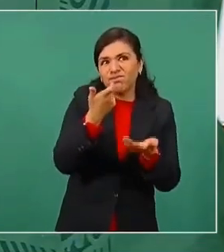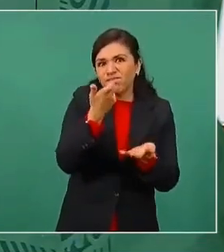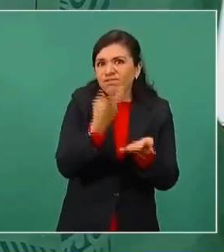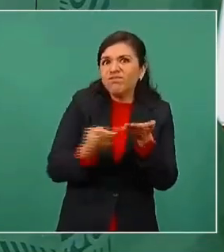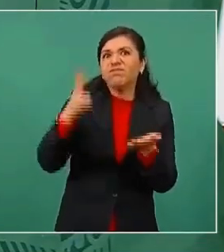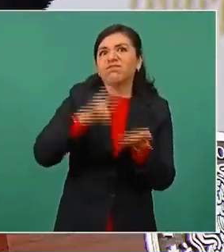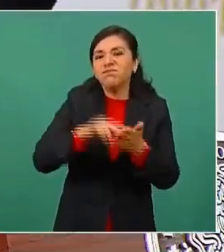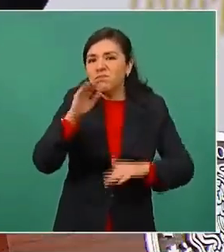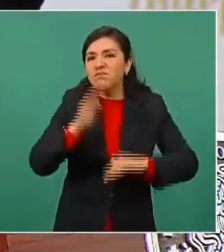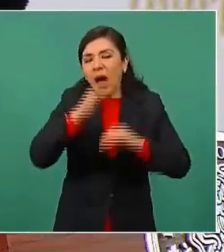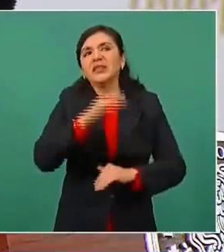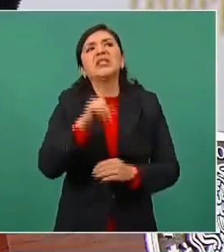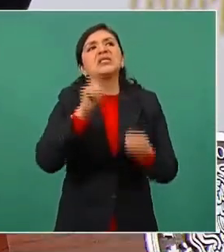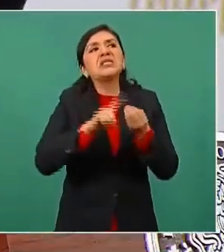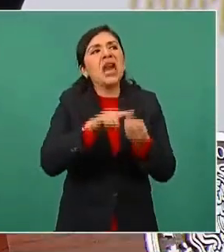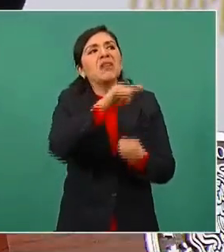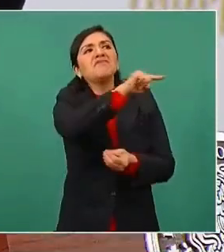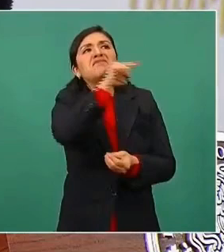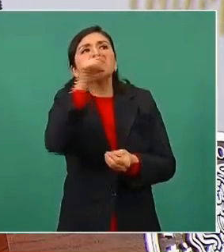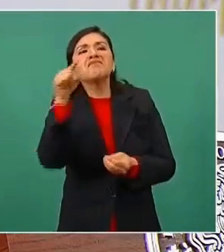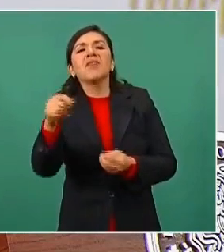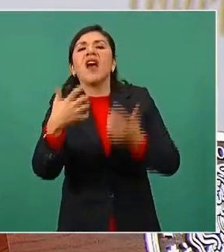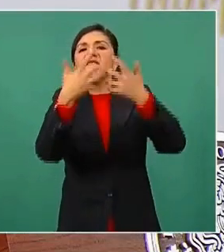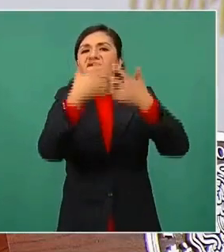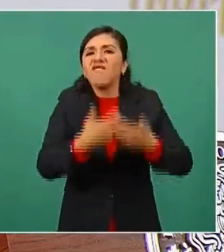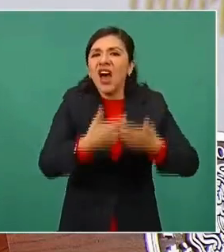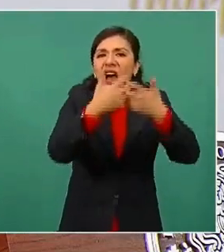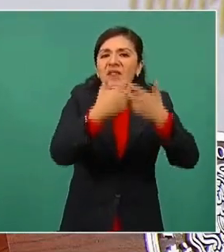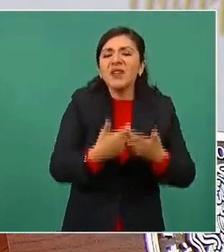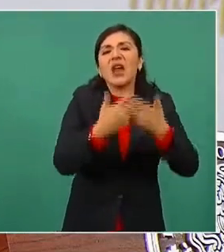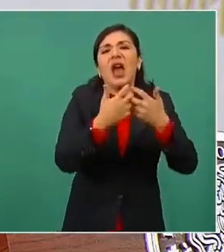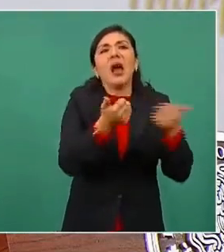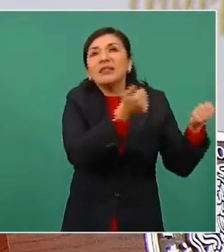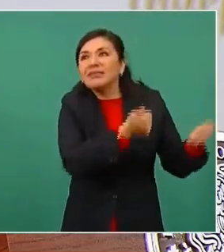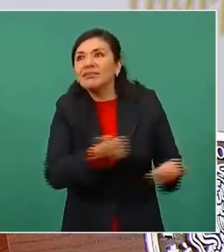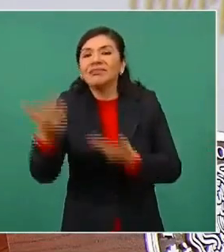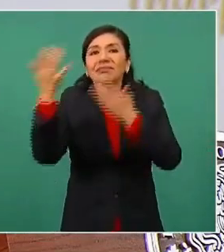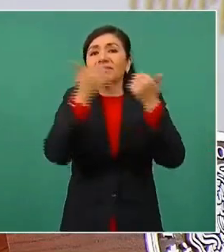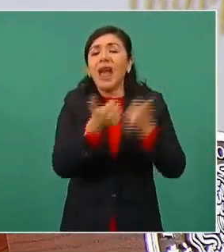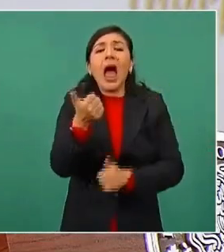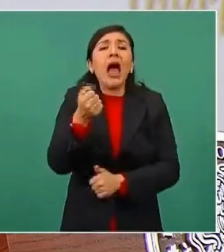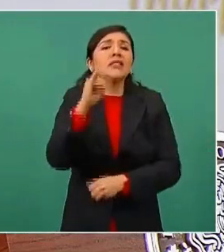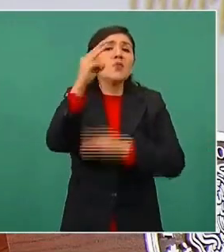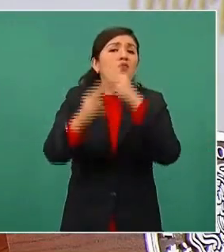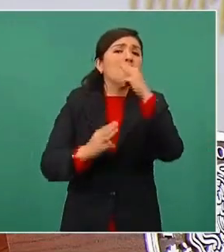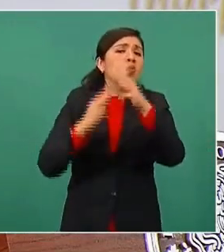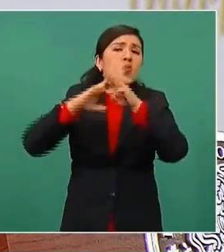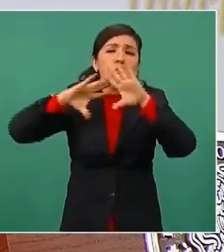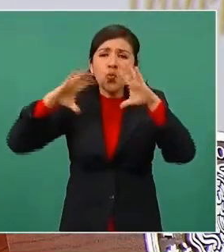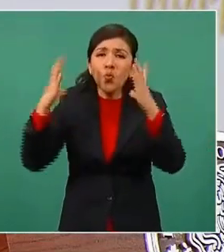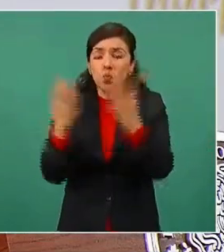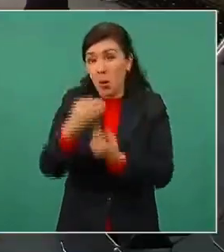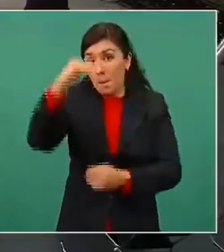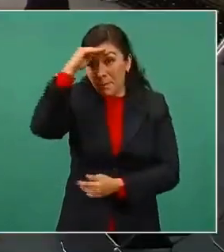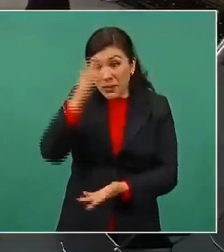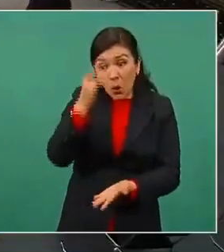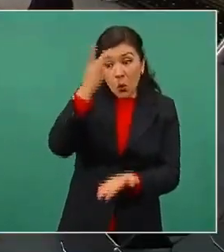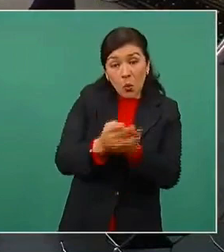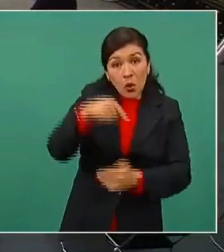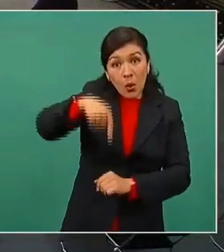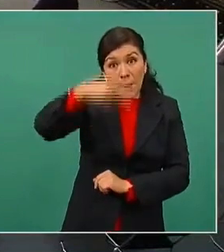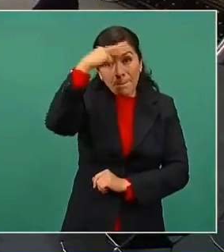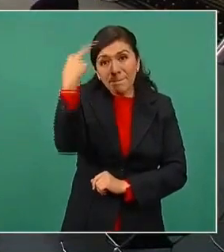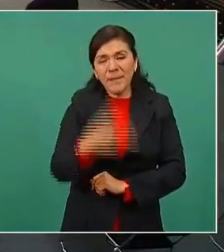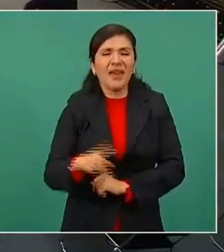fabricantes, distribuidores, comerciantes en el mundo, no es un asunto solo de